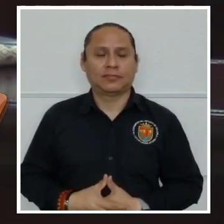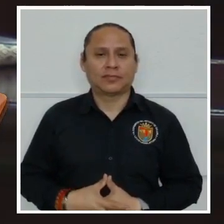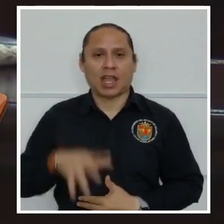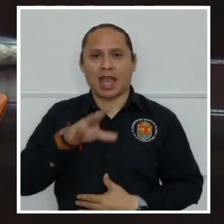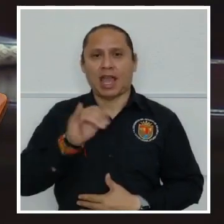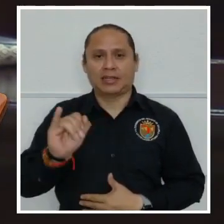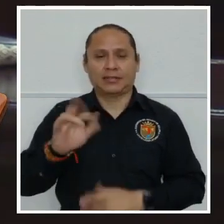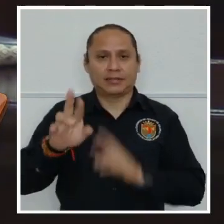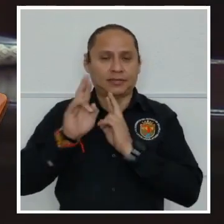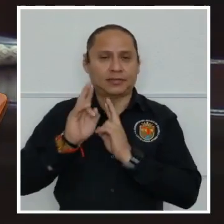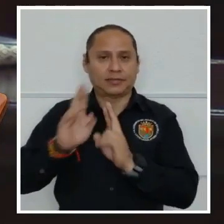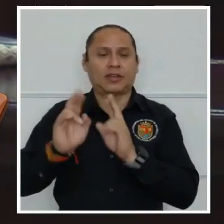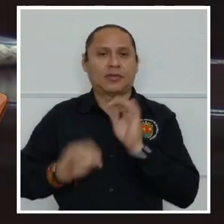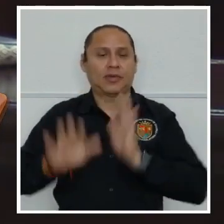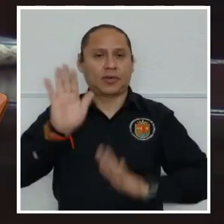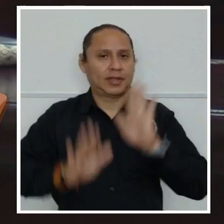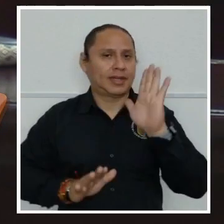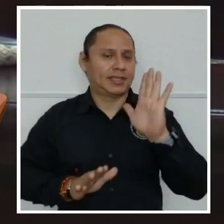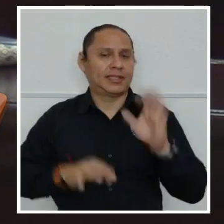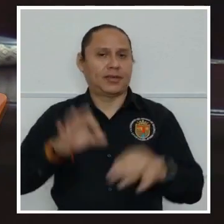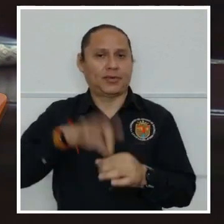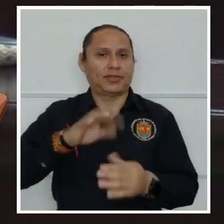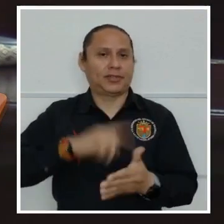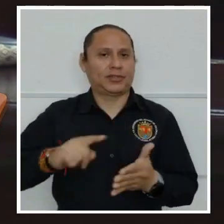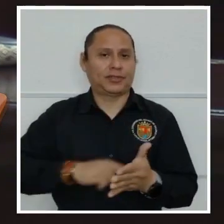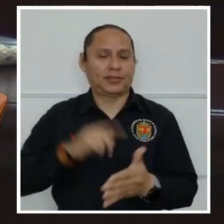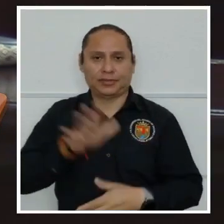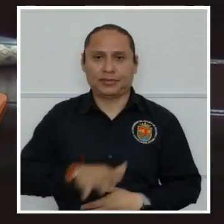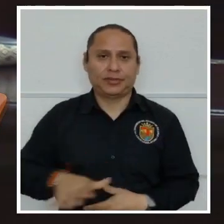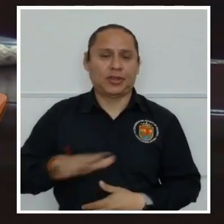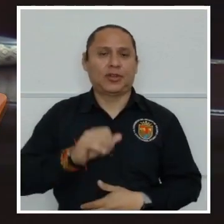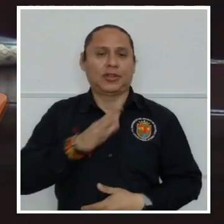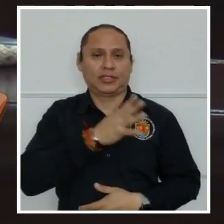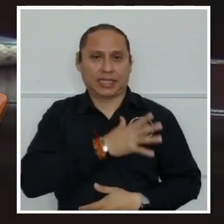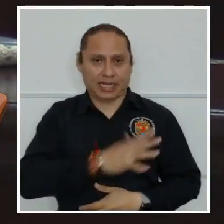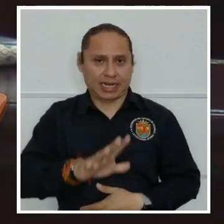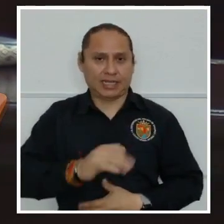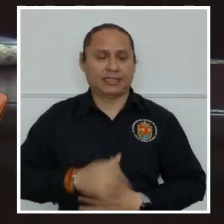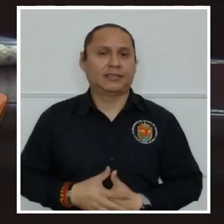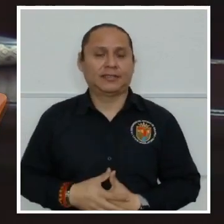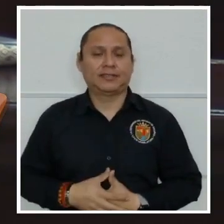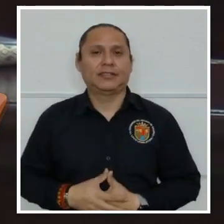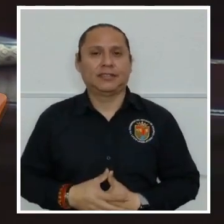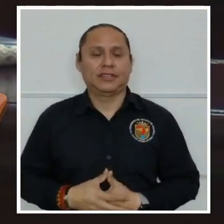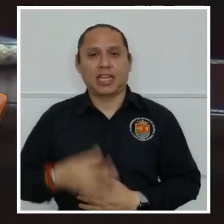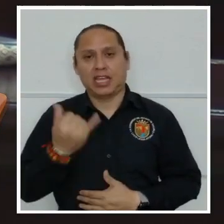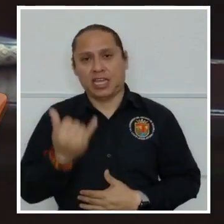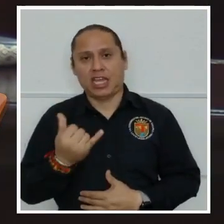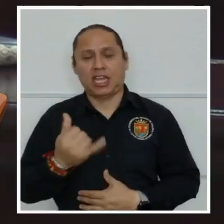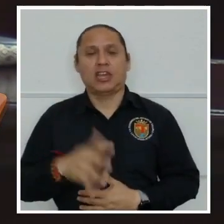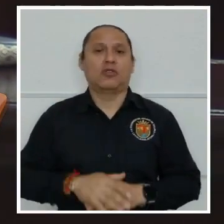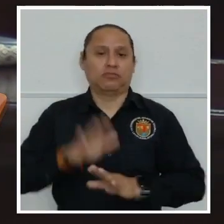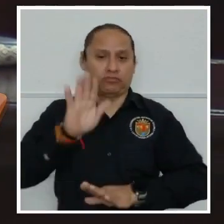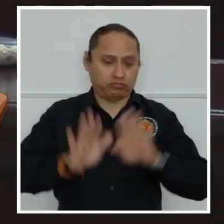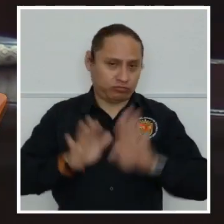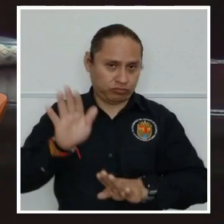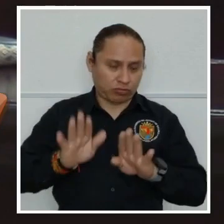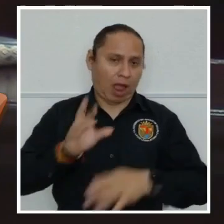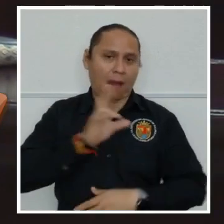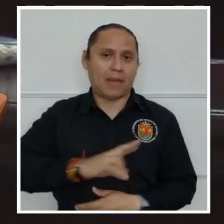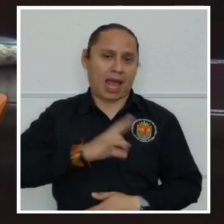Así lo resolvieron y dictaminaron por unanimidad de votos en lo general y por unanimidad de votos